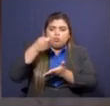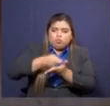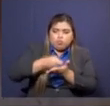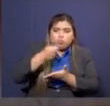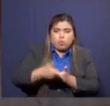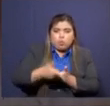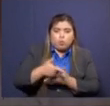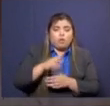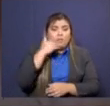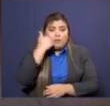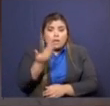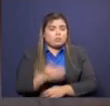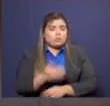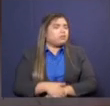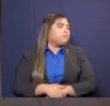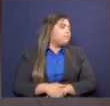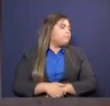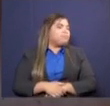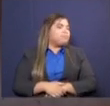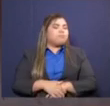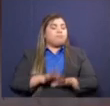una tarea monumental,